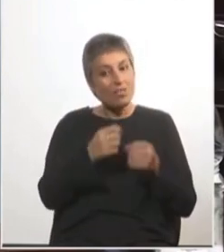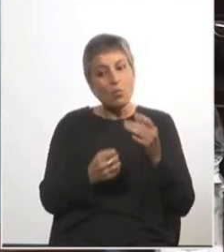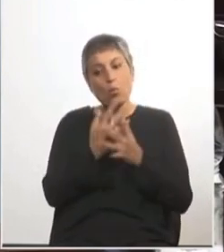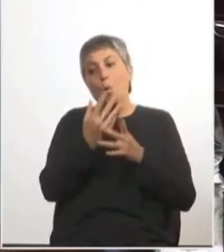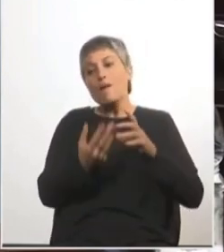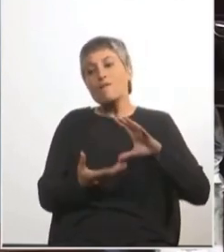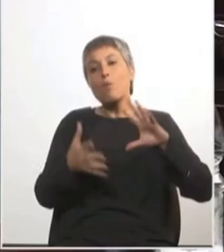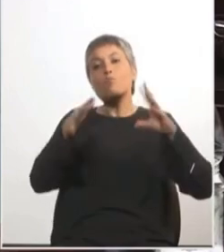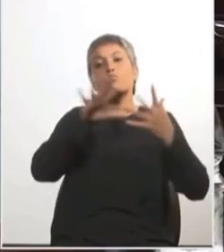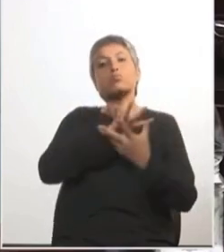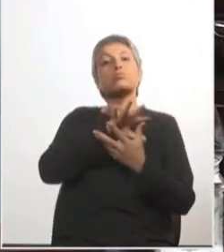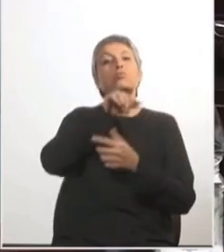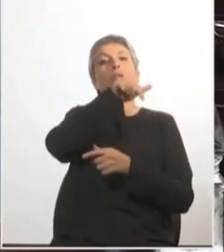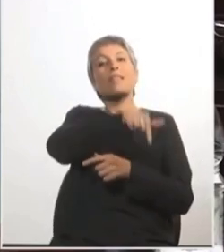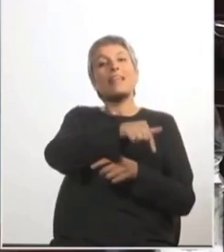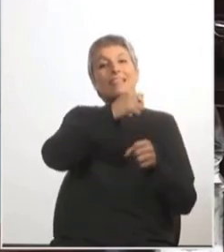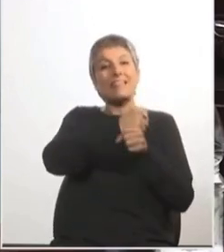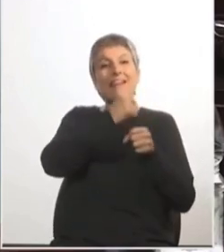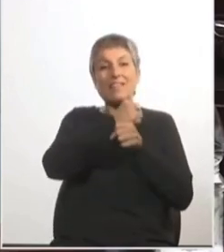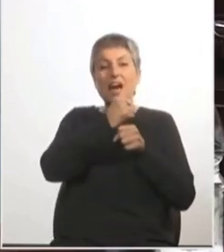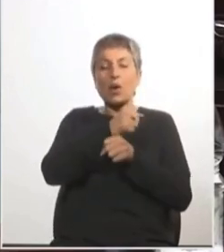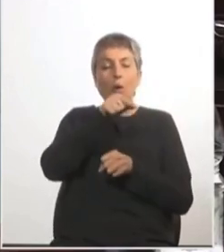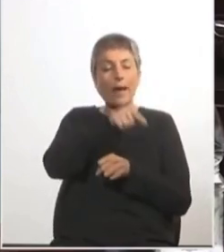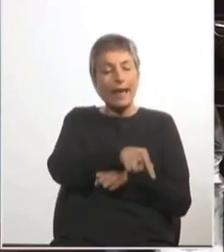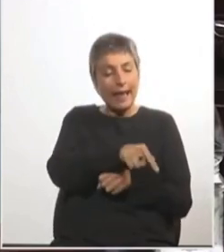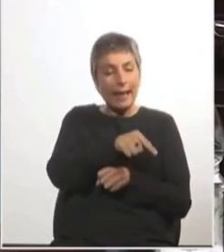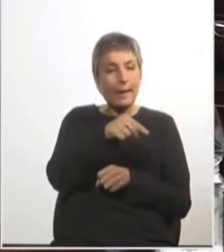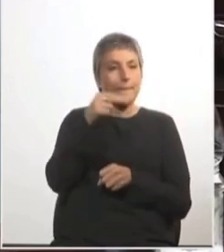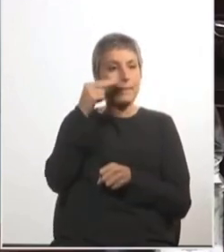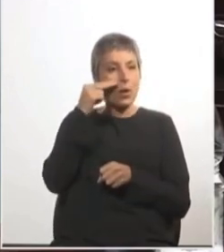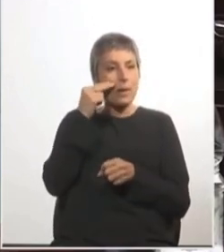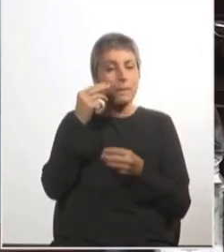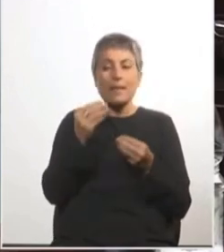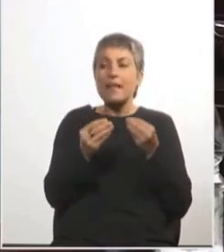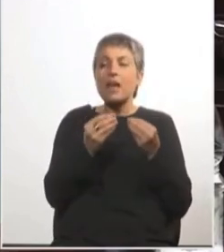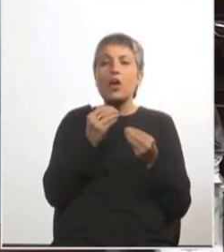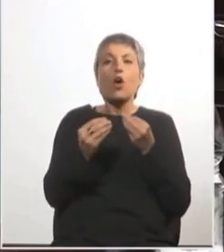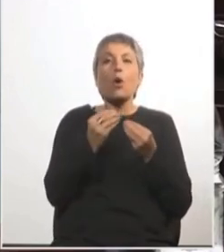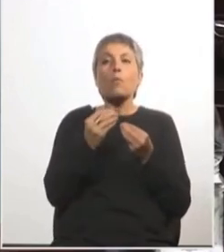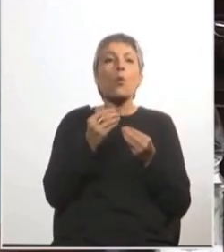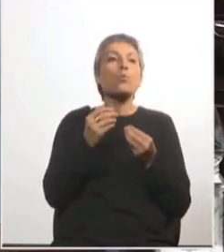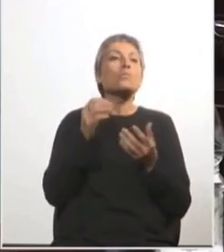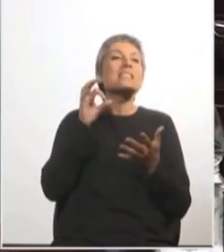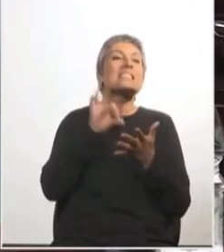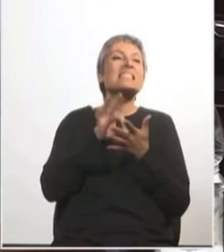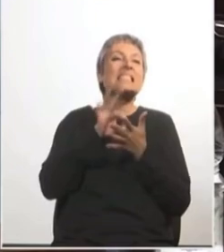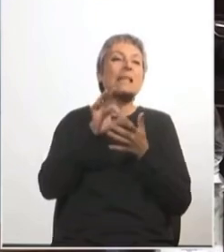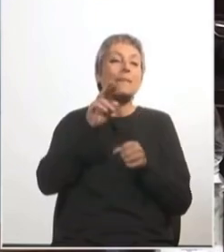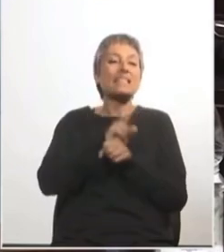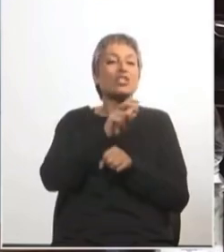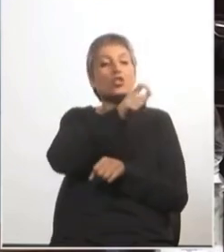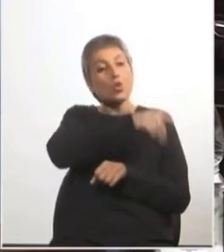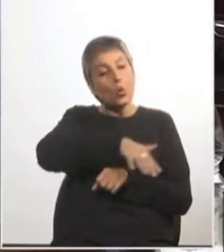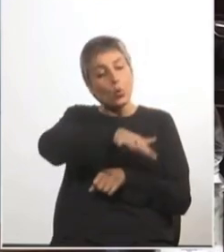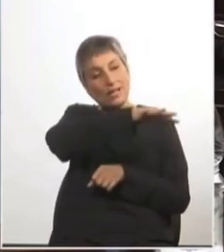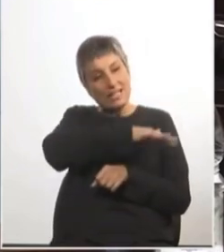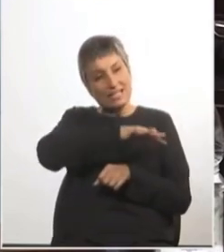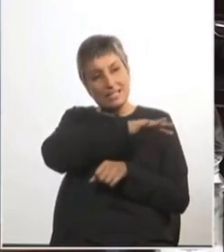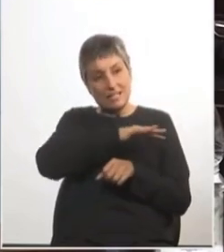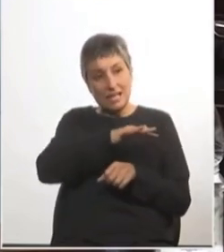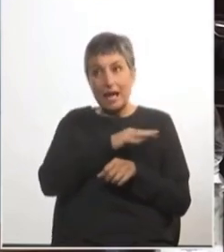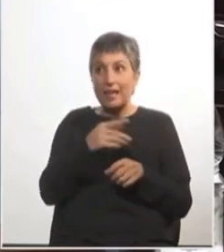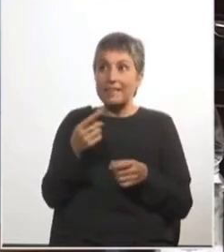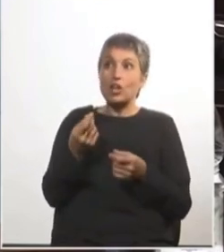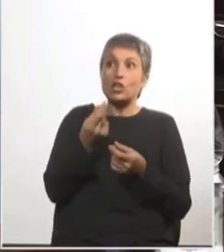del trabajo dificulta enormemente la capacidad de un sistema de seguridad social de tener los ingresos